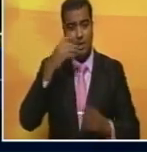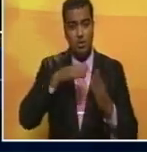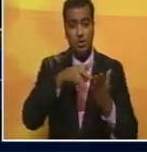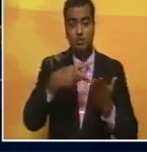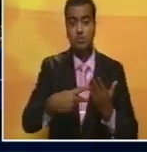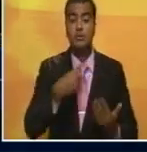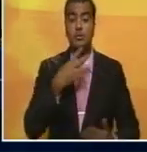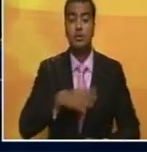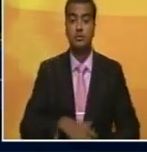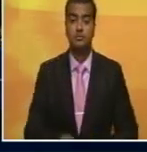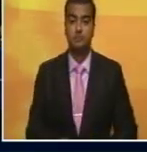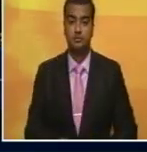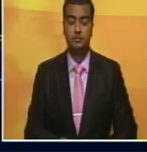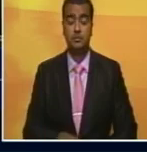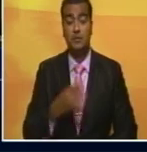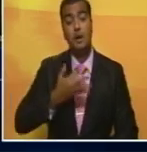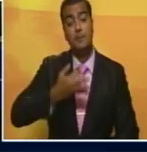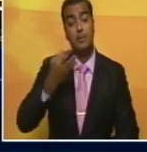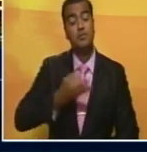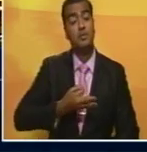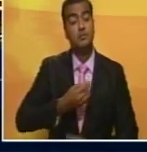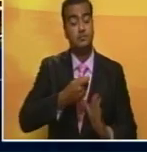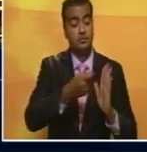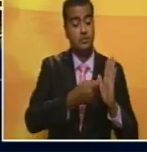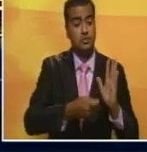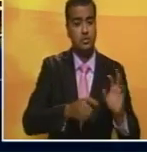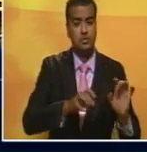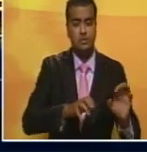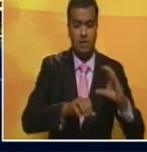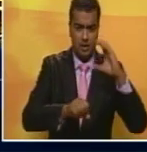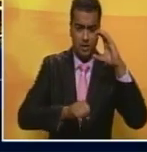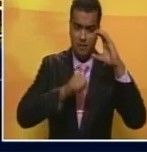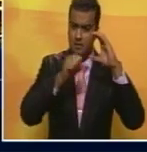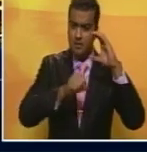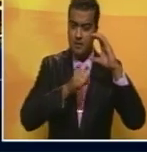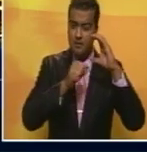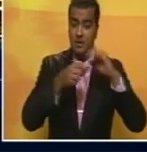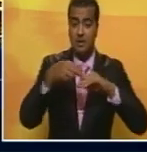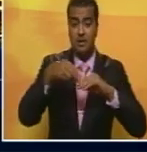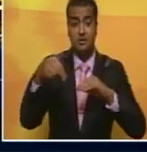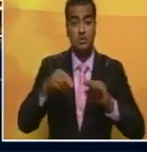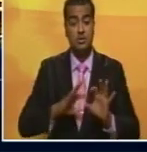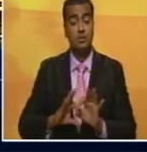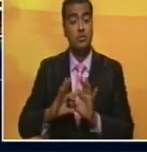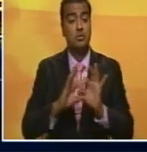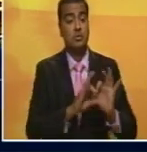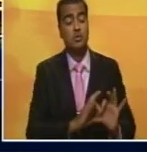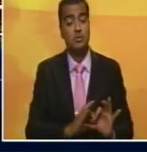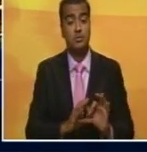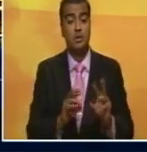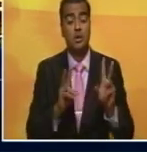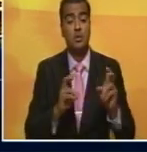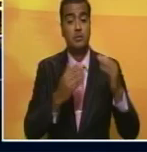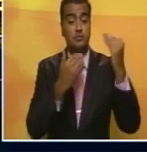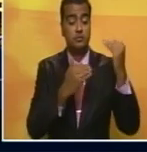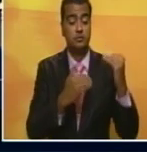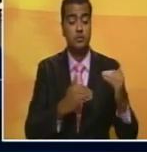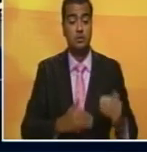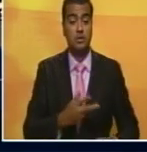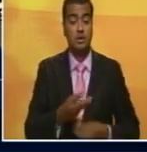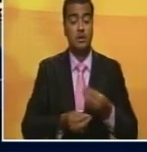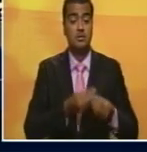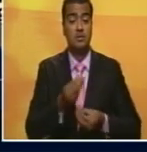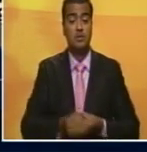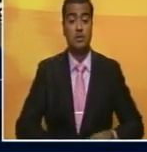caídos. La plenaria aprobó también enviar transcripción y video de la sesión ordinaria a Naciones Unidas como nuevo insumo para su expediente y la realización